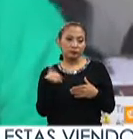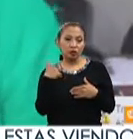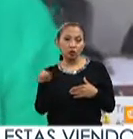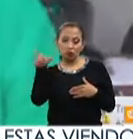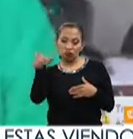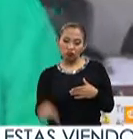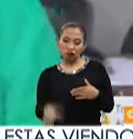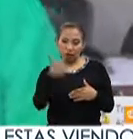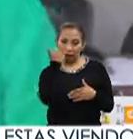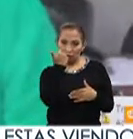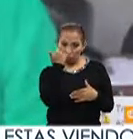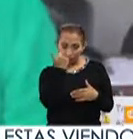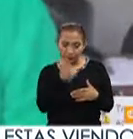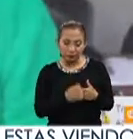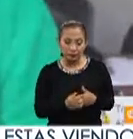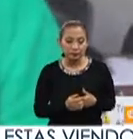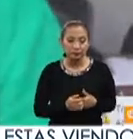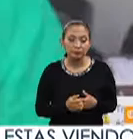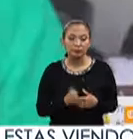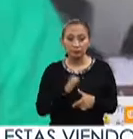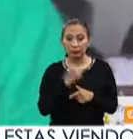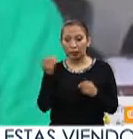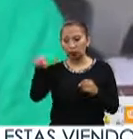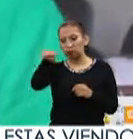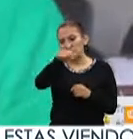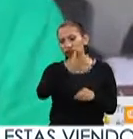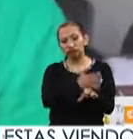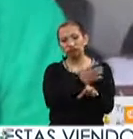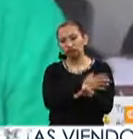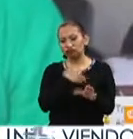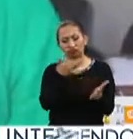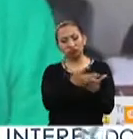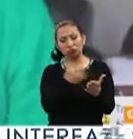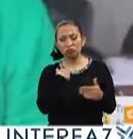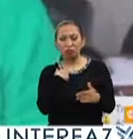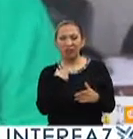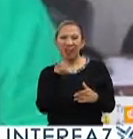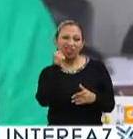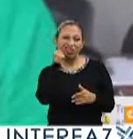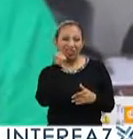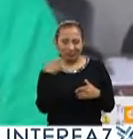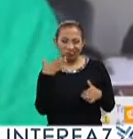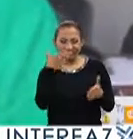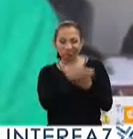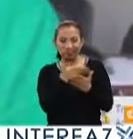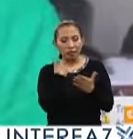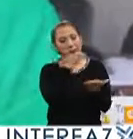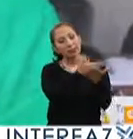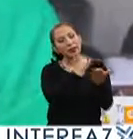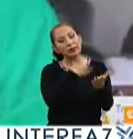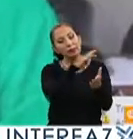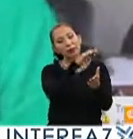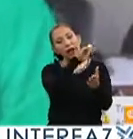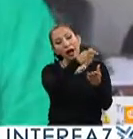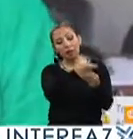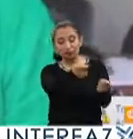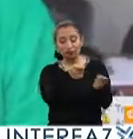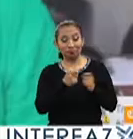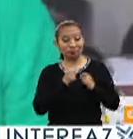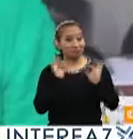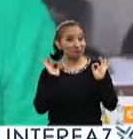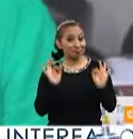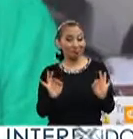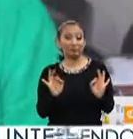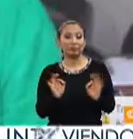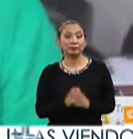el cómo eres como estudiante. Entonces muchos compañeros no la solicitaron, yo me animé a solicitarla y pues llegó